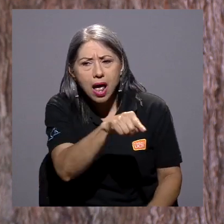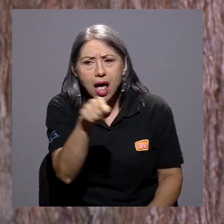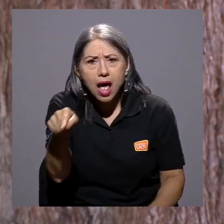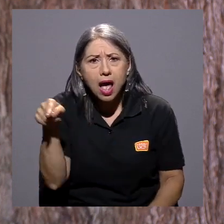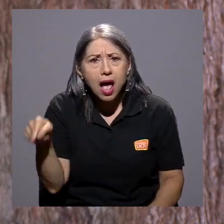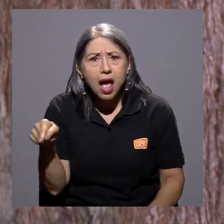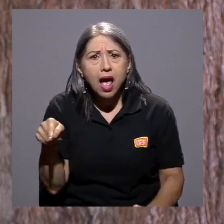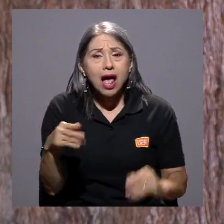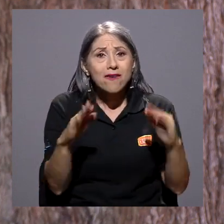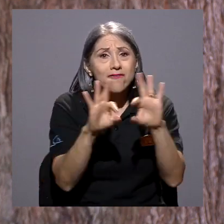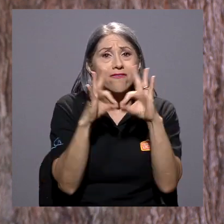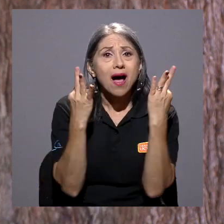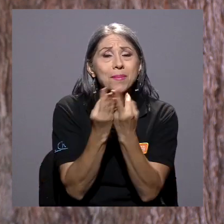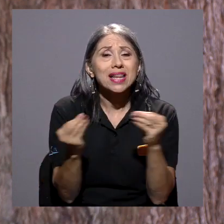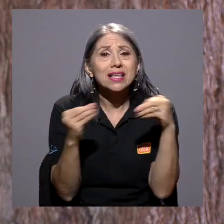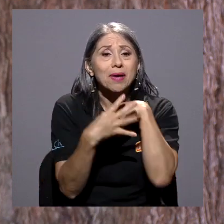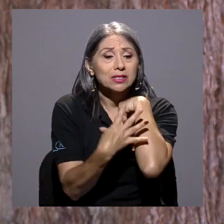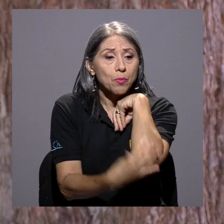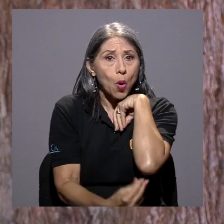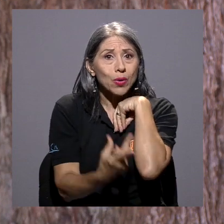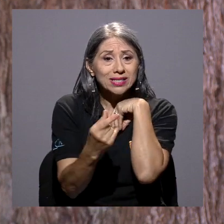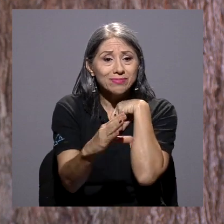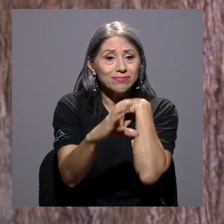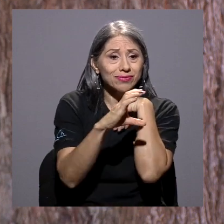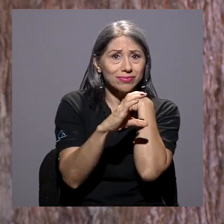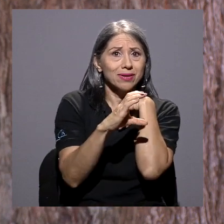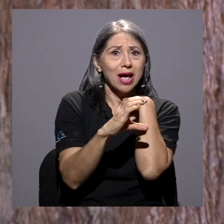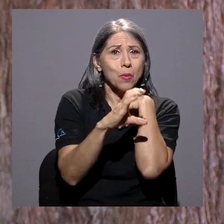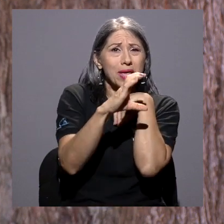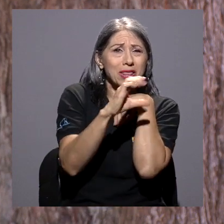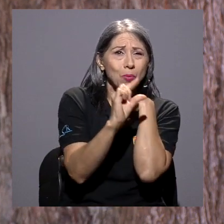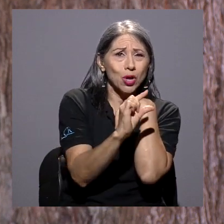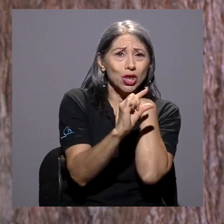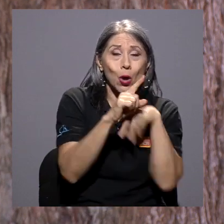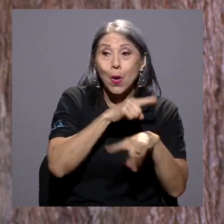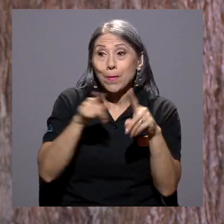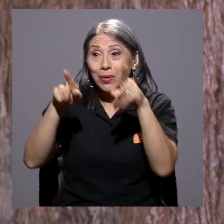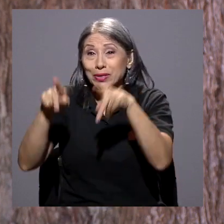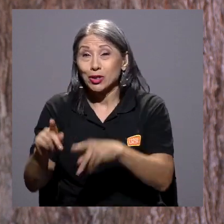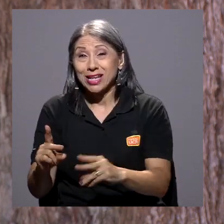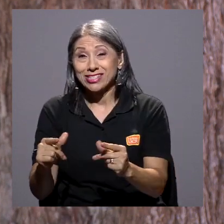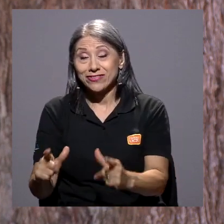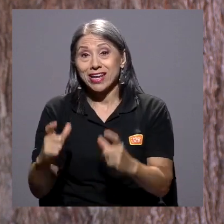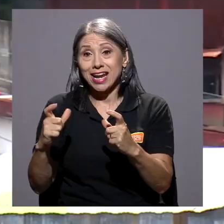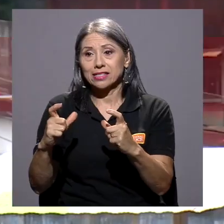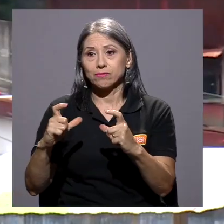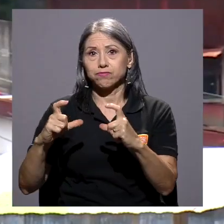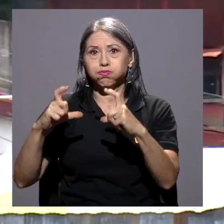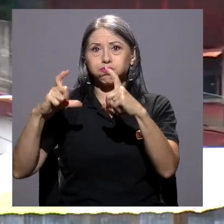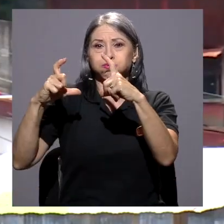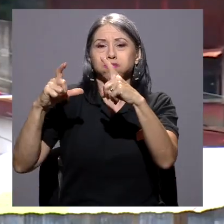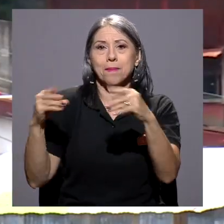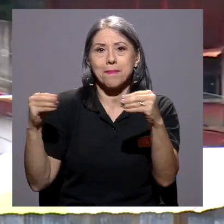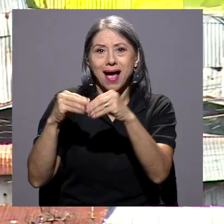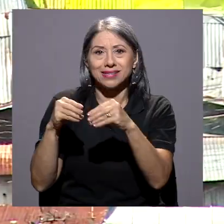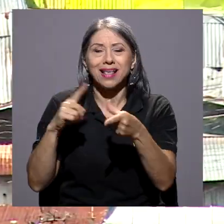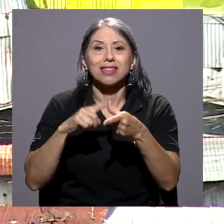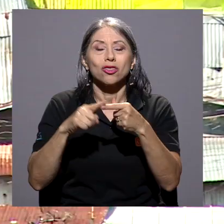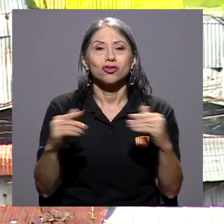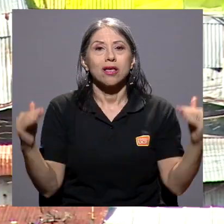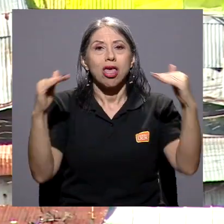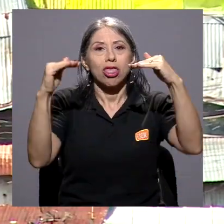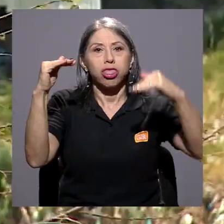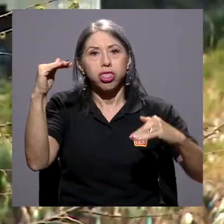cierto, el ingreso de los hogares más pobres aumenta un poquito, el ingreso de los hogares más ricos aumenta muchísimo más. Entonces eso genera